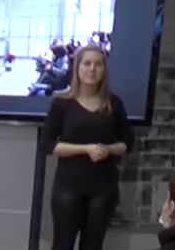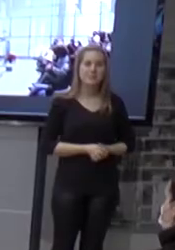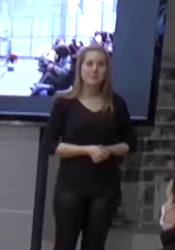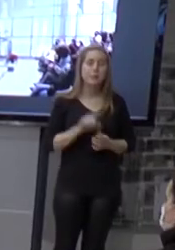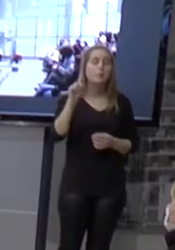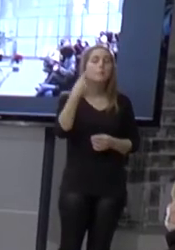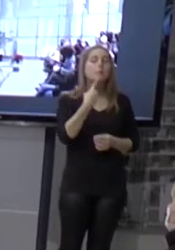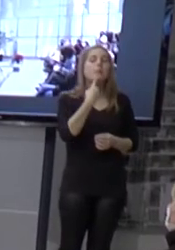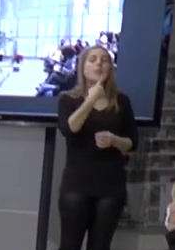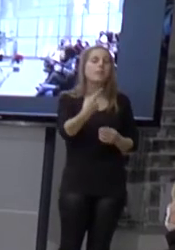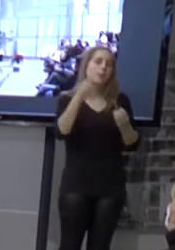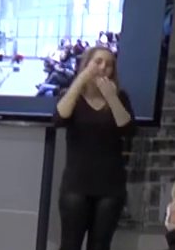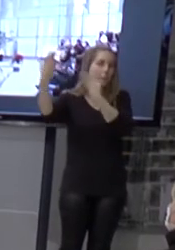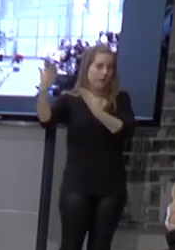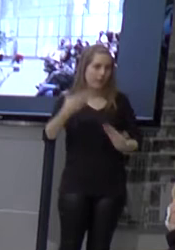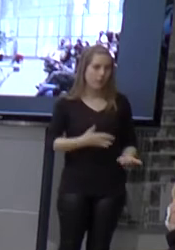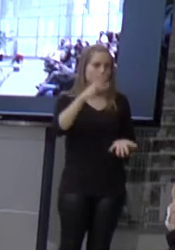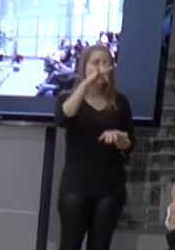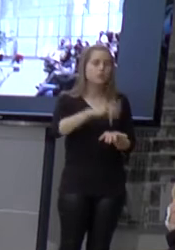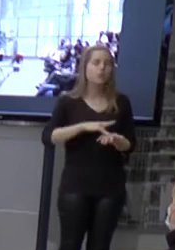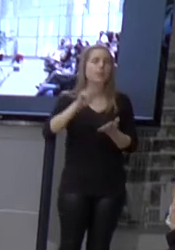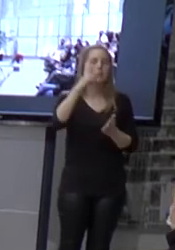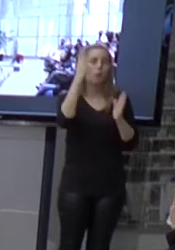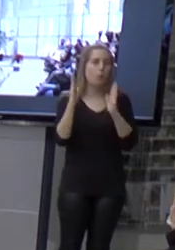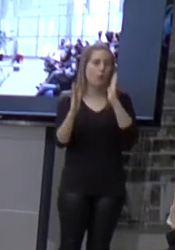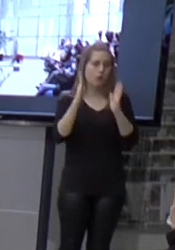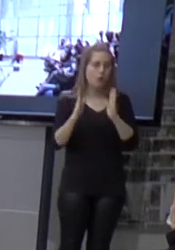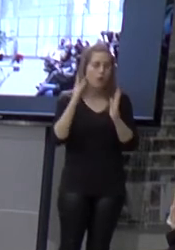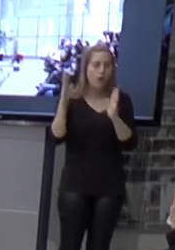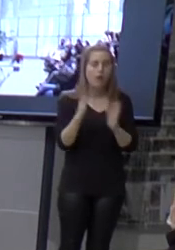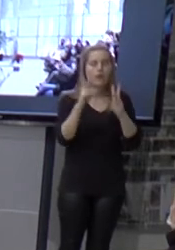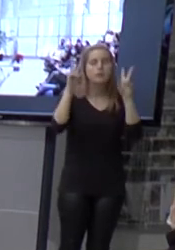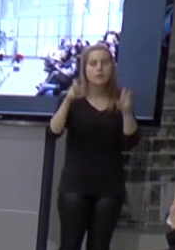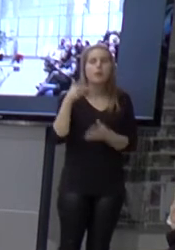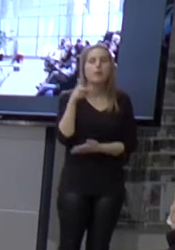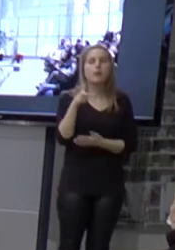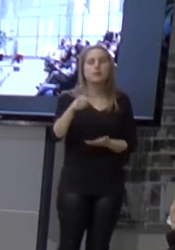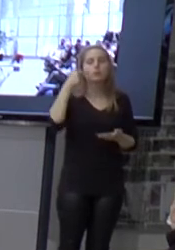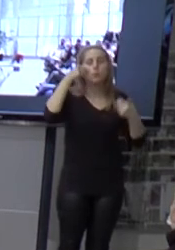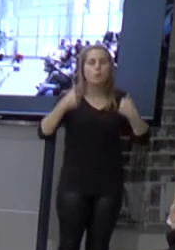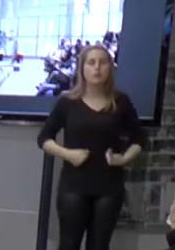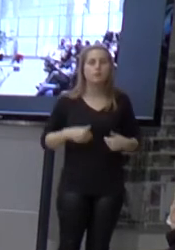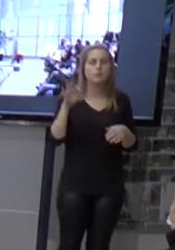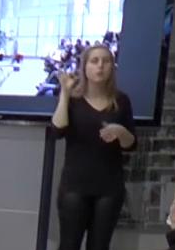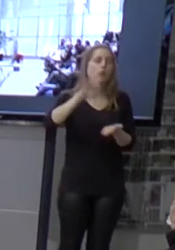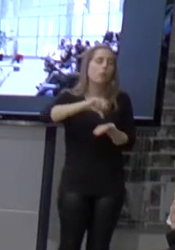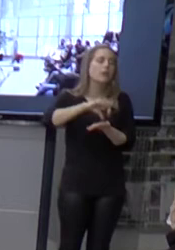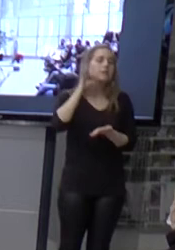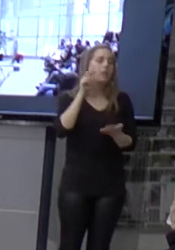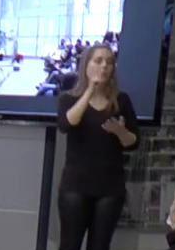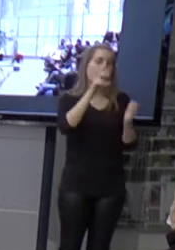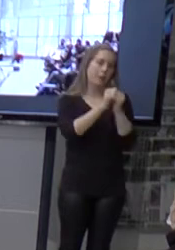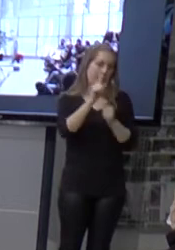Bueno, en primer lugar, quiero daros la bienvenida a esta segunda jornada sobre derechos humanos en la ciudad del siglo XXI. Un siglo que